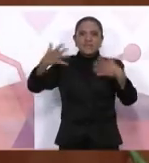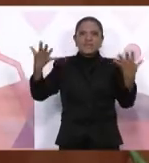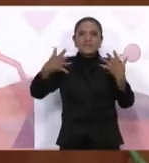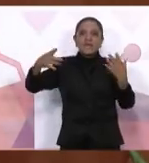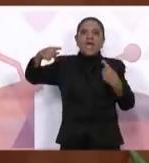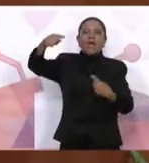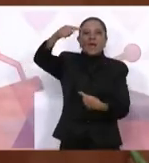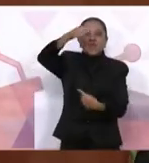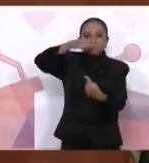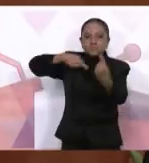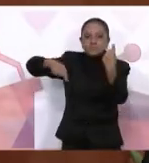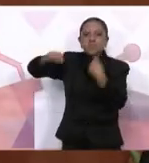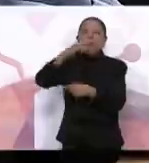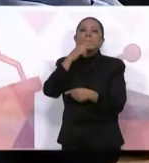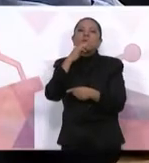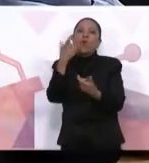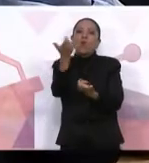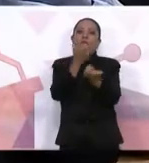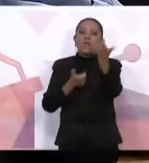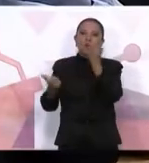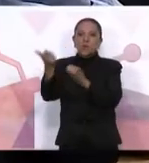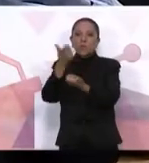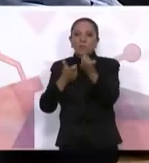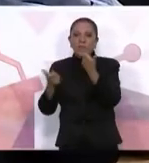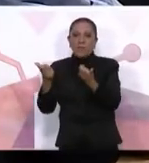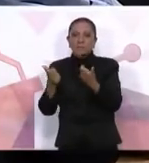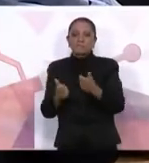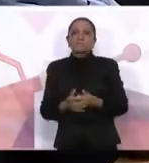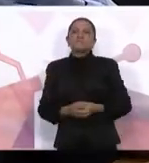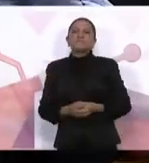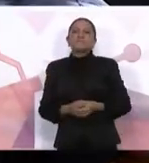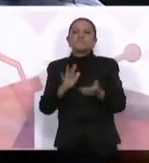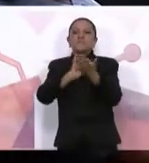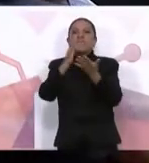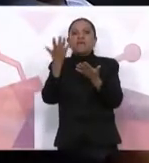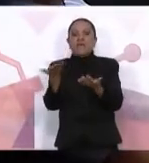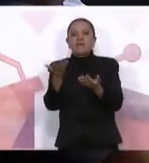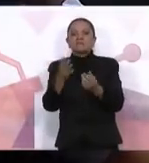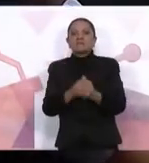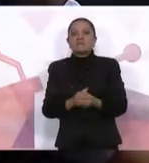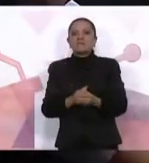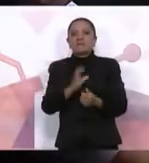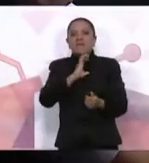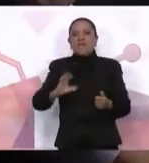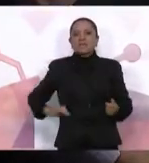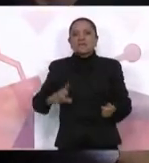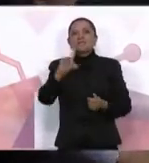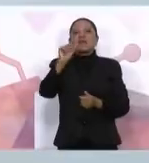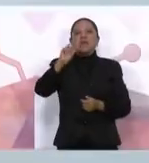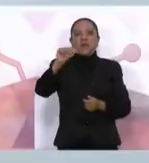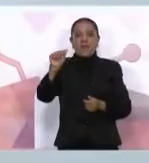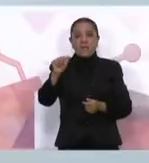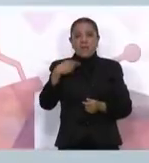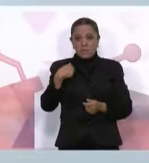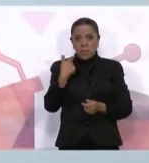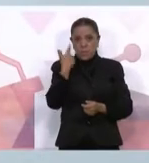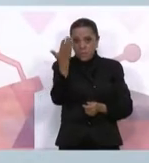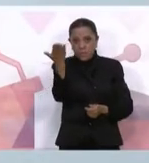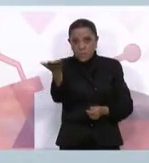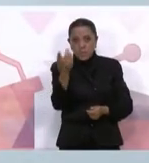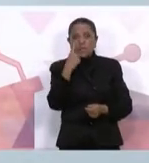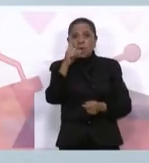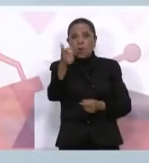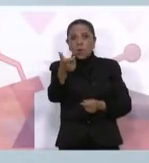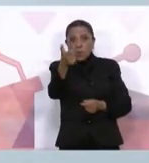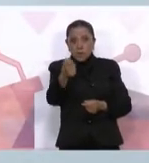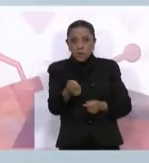mejor economía gracias candidata na de los de las aves pido revisar con el cronometrista así jorge meade ocaranza